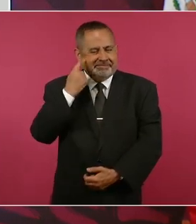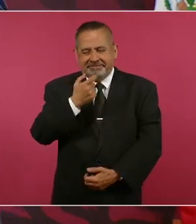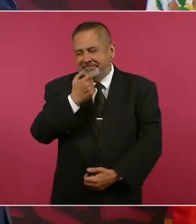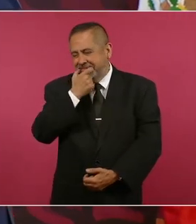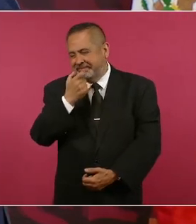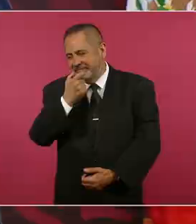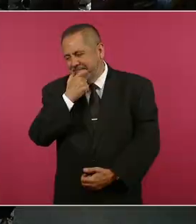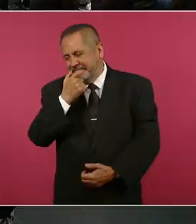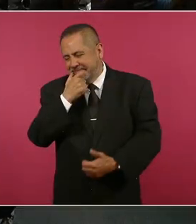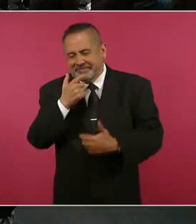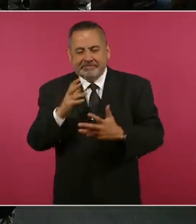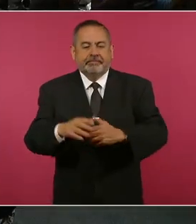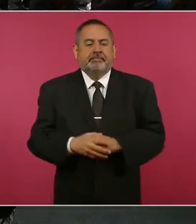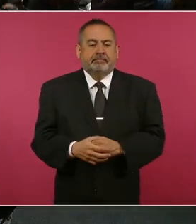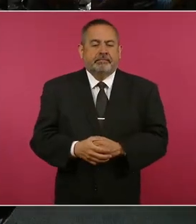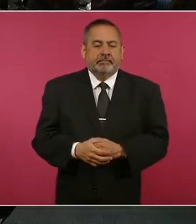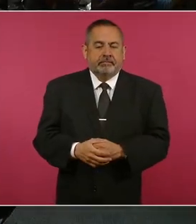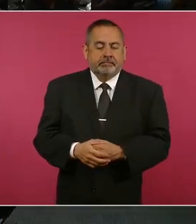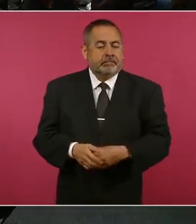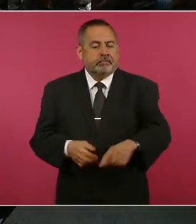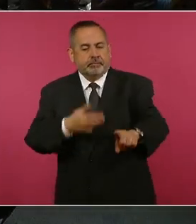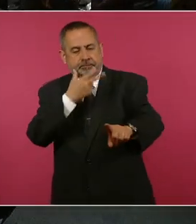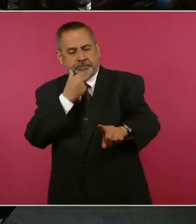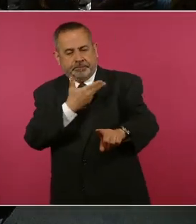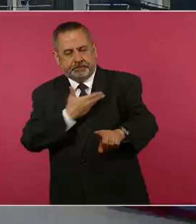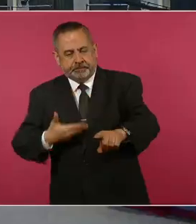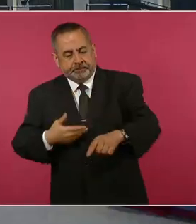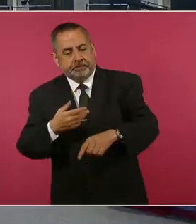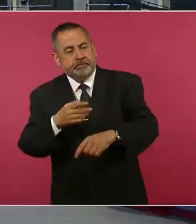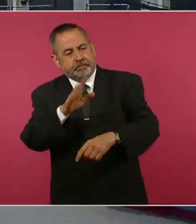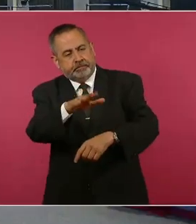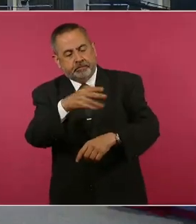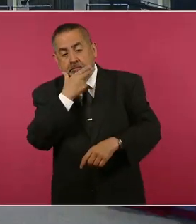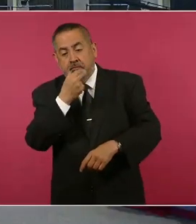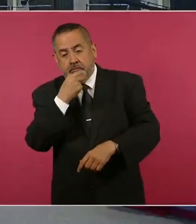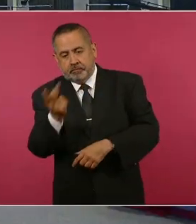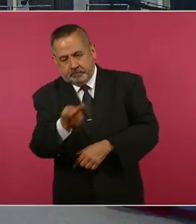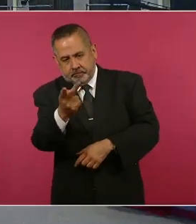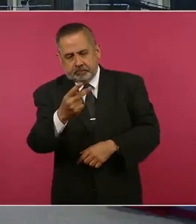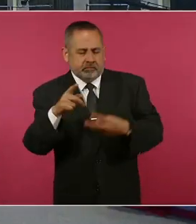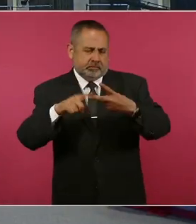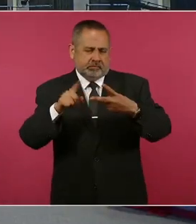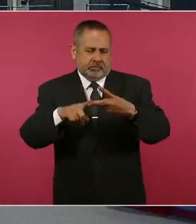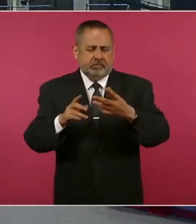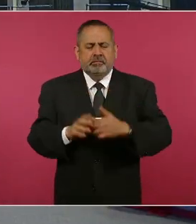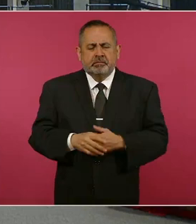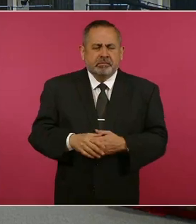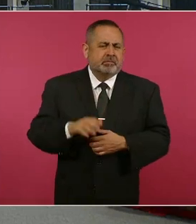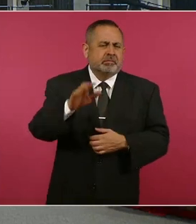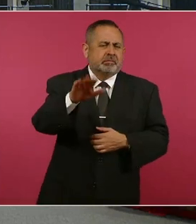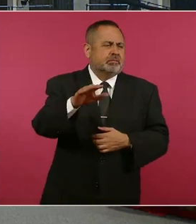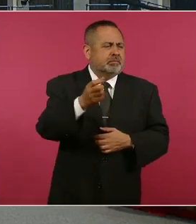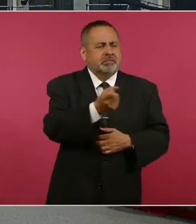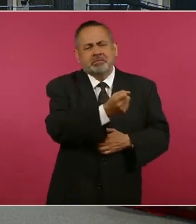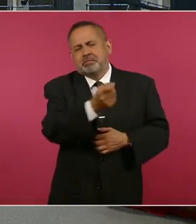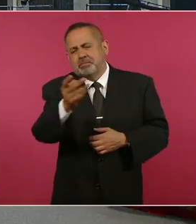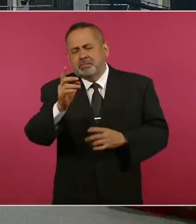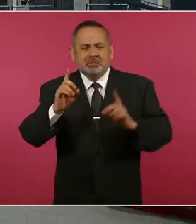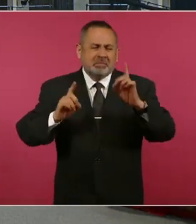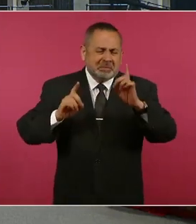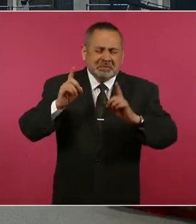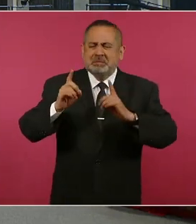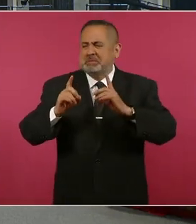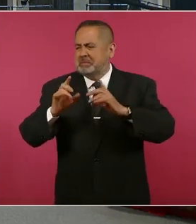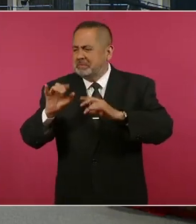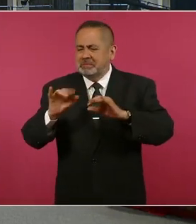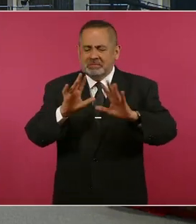En una segunda pregunta, señor presidente, hay pues muchas dudas sobre, y